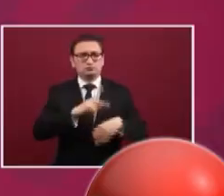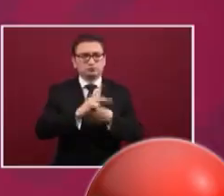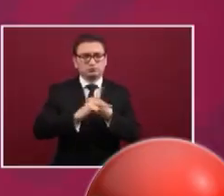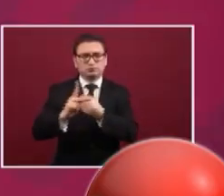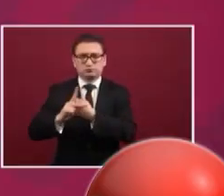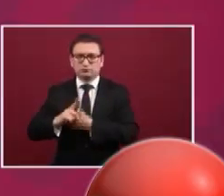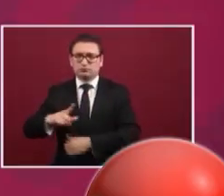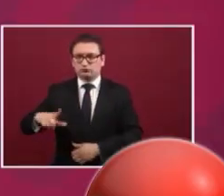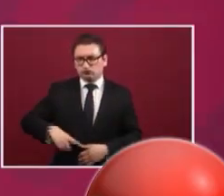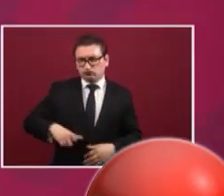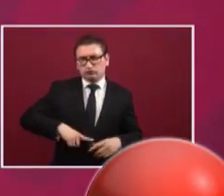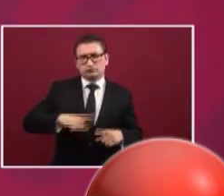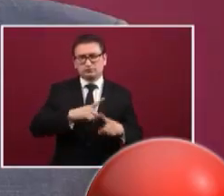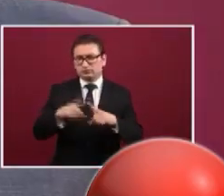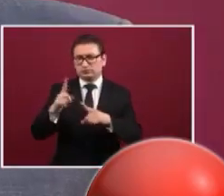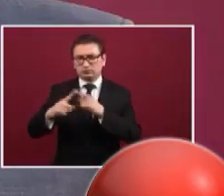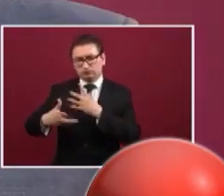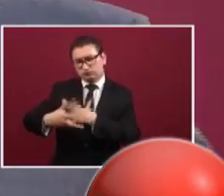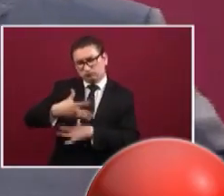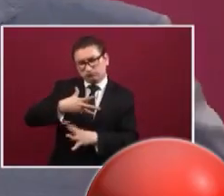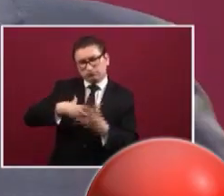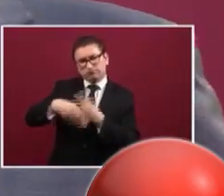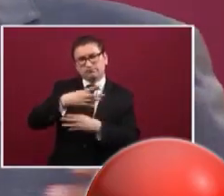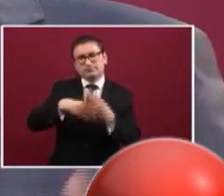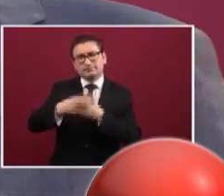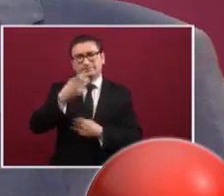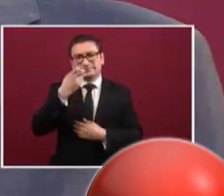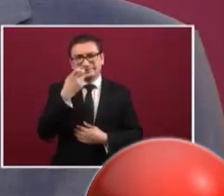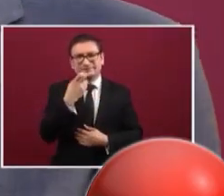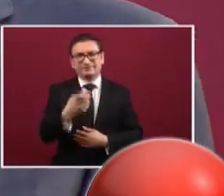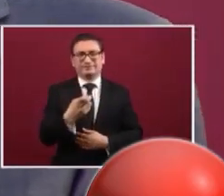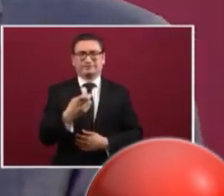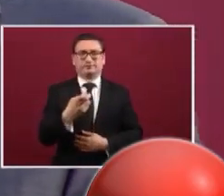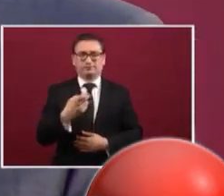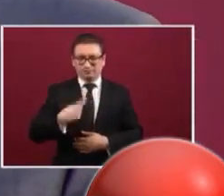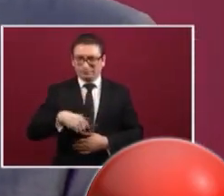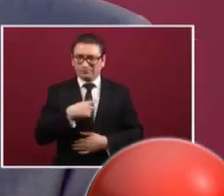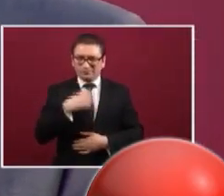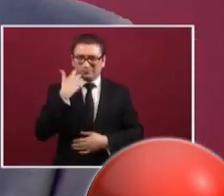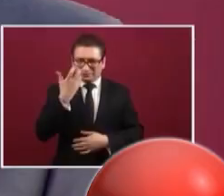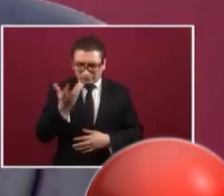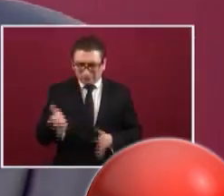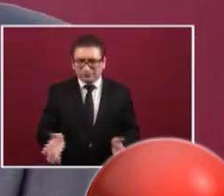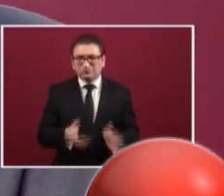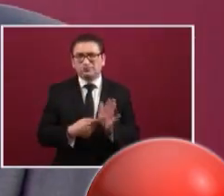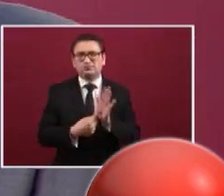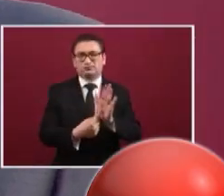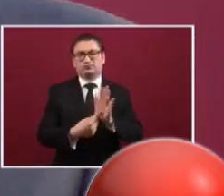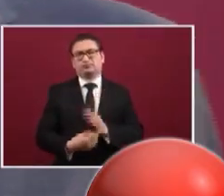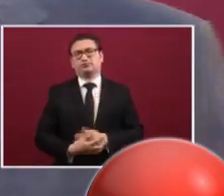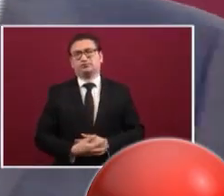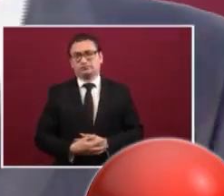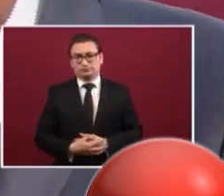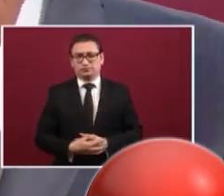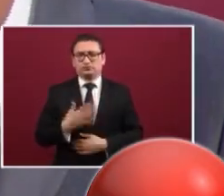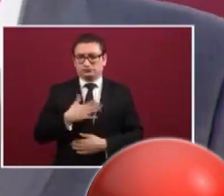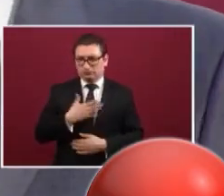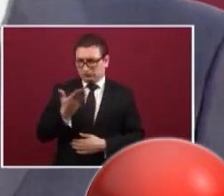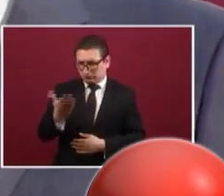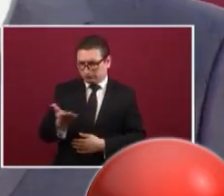los gobiernos. Eso es lo que estamos acreditando. Y yo le